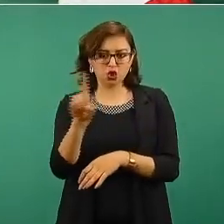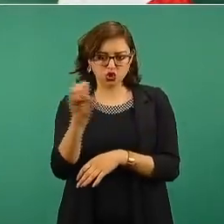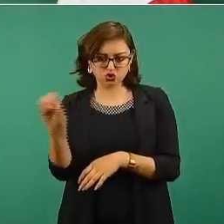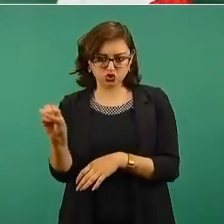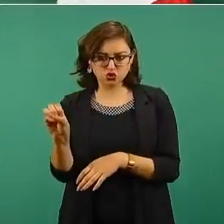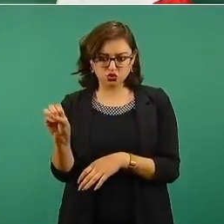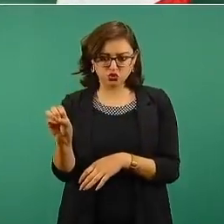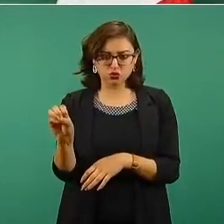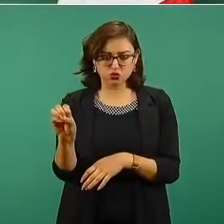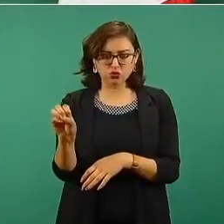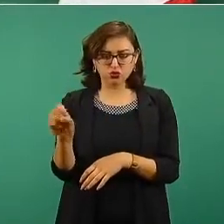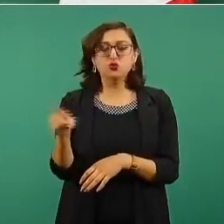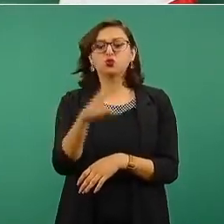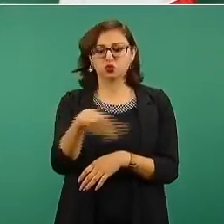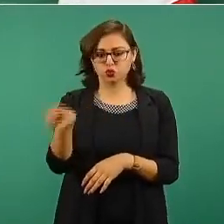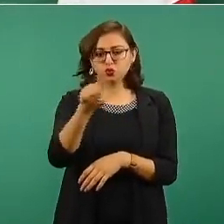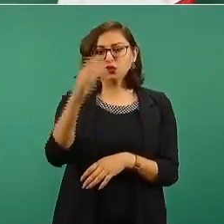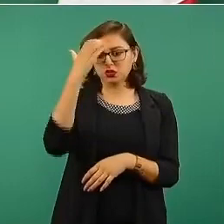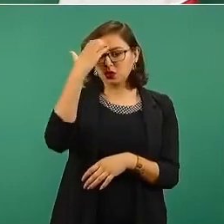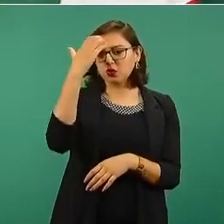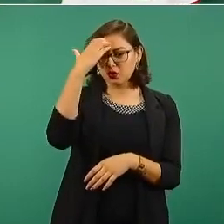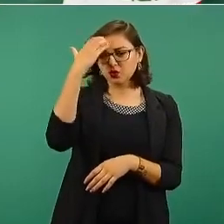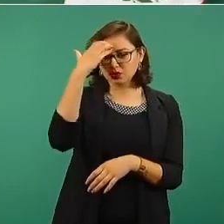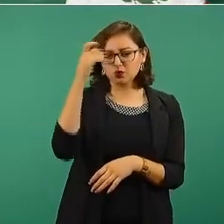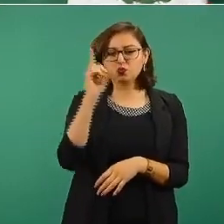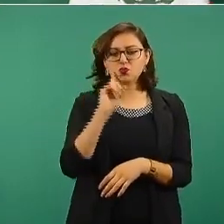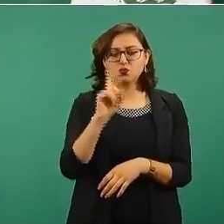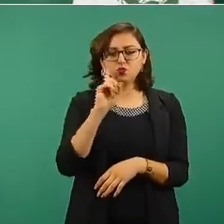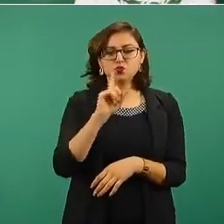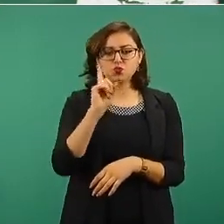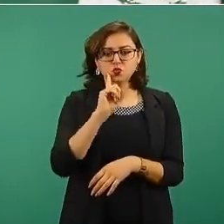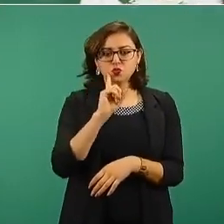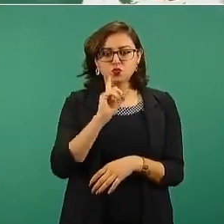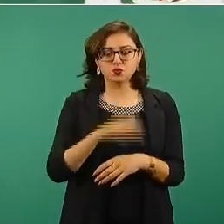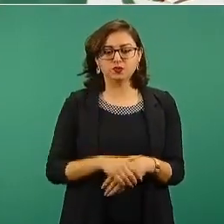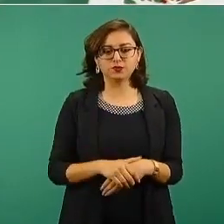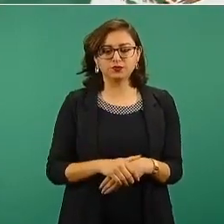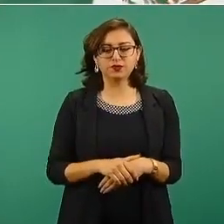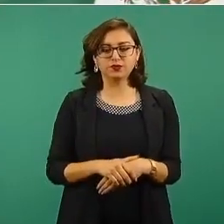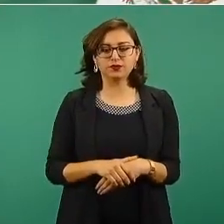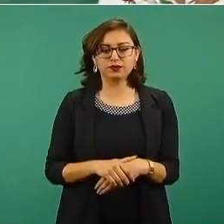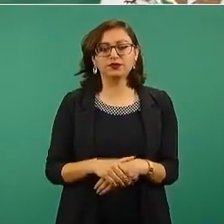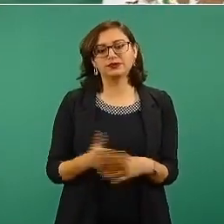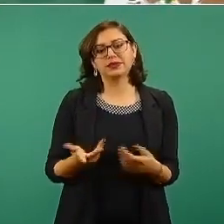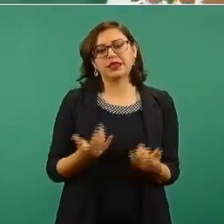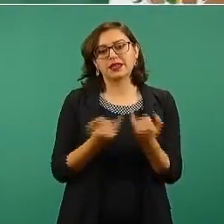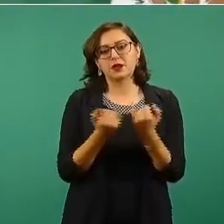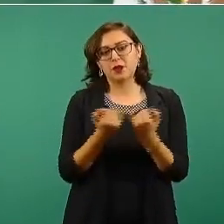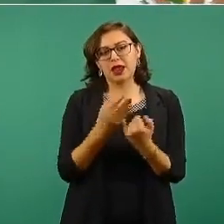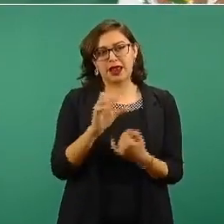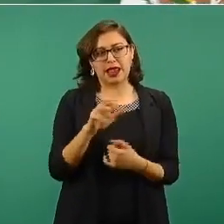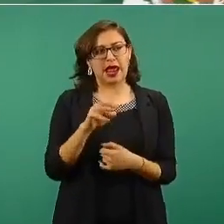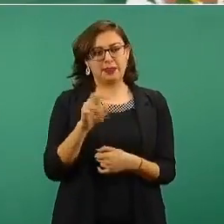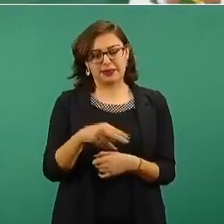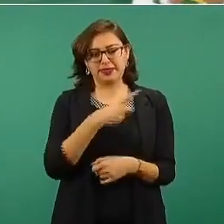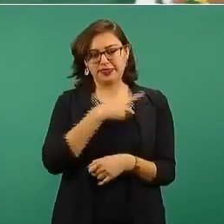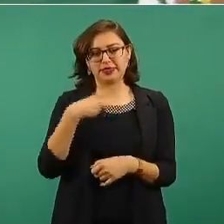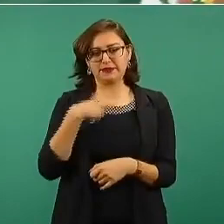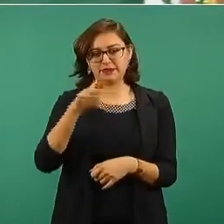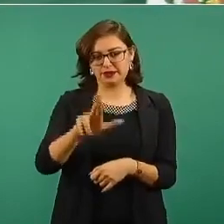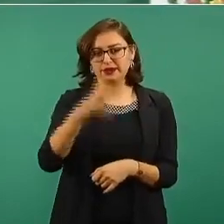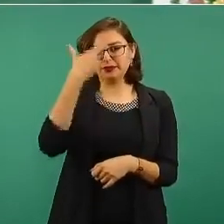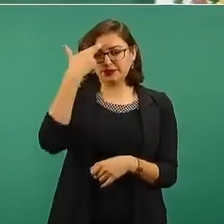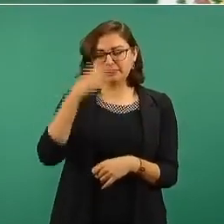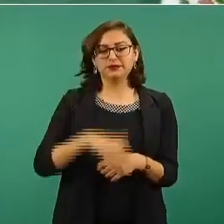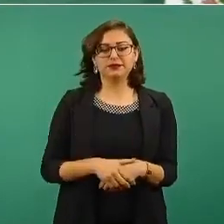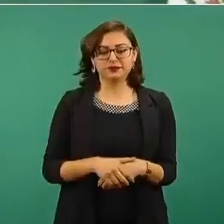Algunos de ustedes, yo creo que Carmen, que ya lleva tiempo, se debe de acordar. Teníamos así